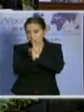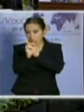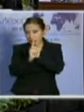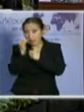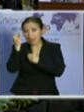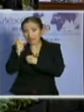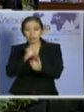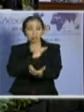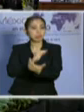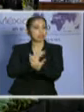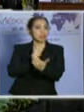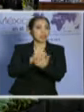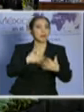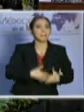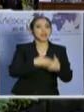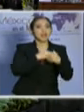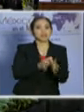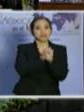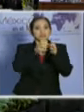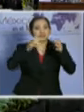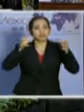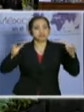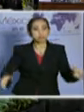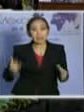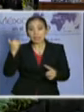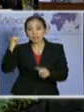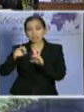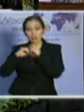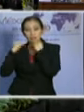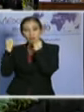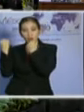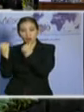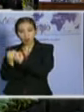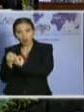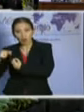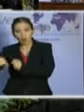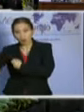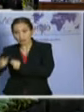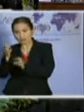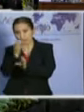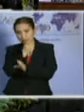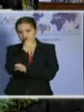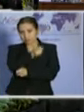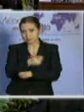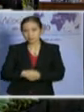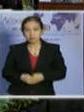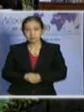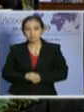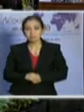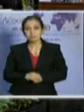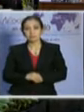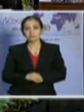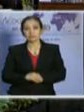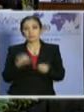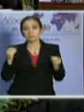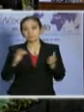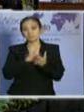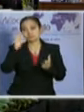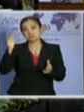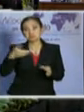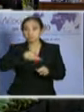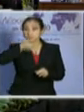la indiferencia de las empresas transnacionales y las organizaciones antes mencionadas? Muchas gracias.